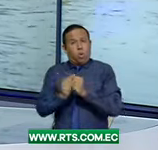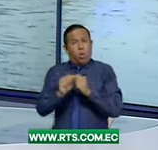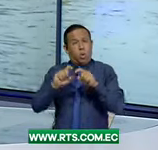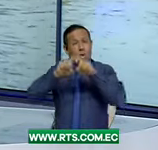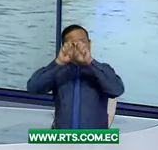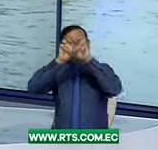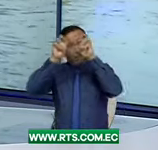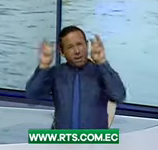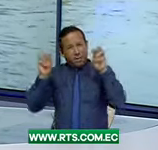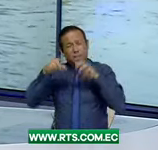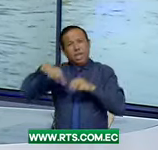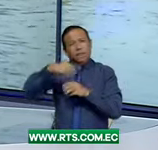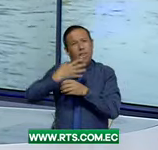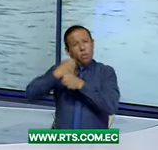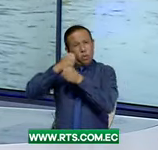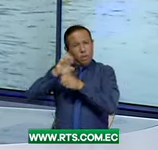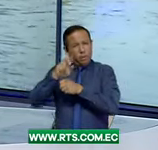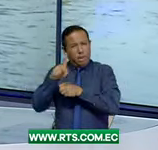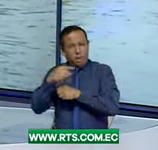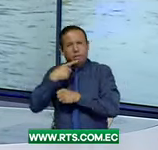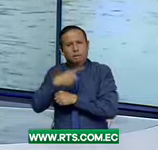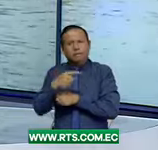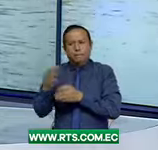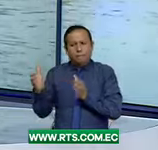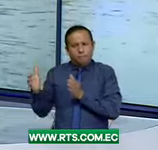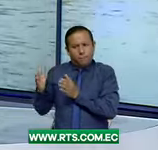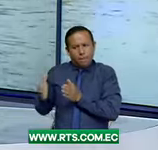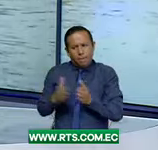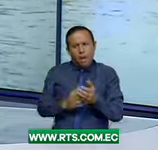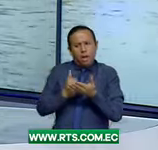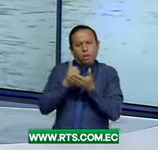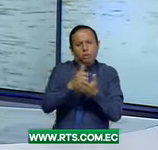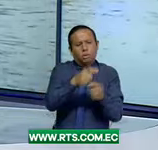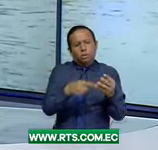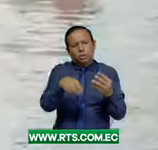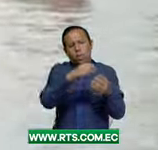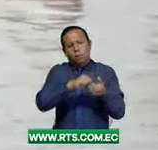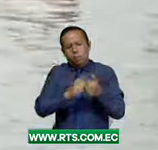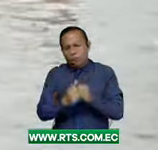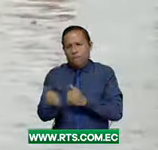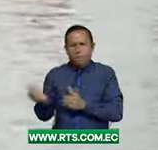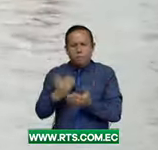los mecanismos para ayudar a quienes se han visto afectados.